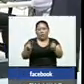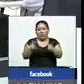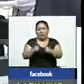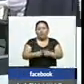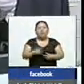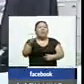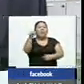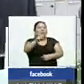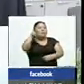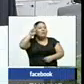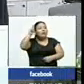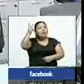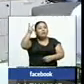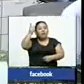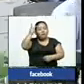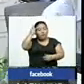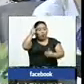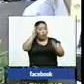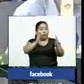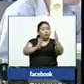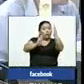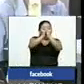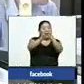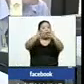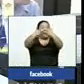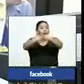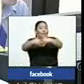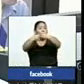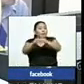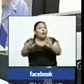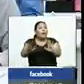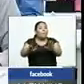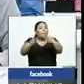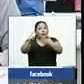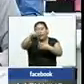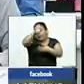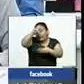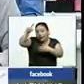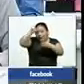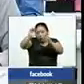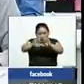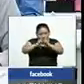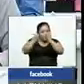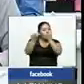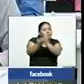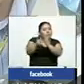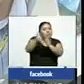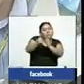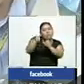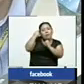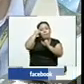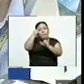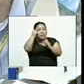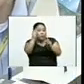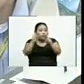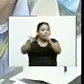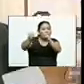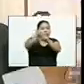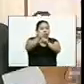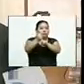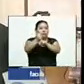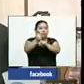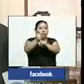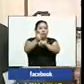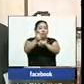Esto representa un desafío en las empresas para lograr el trabajo en equipo y alcanzar los objetivos y metas.